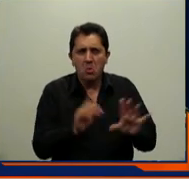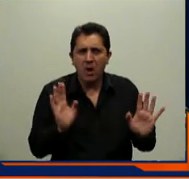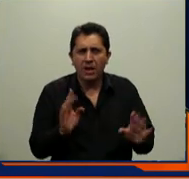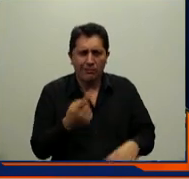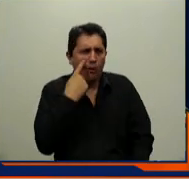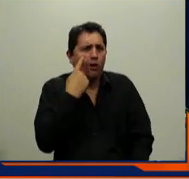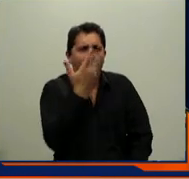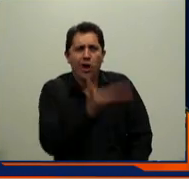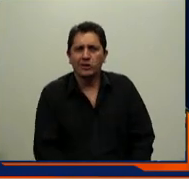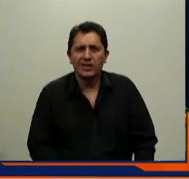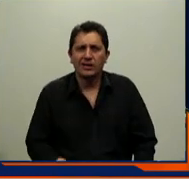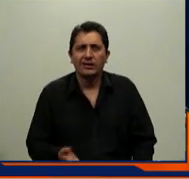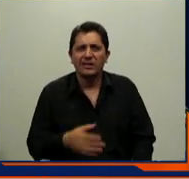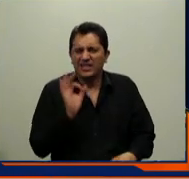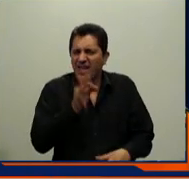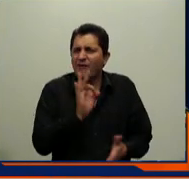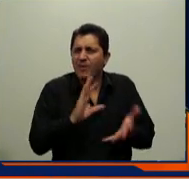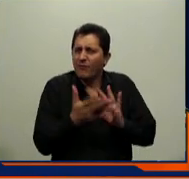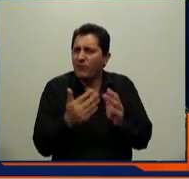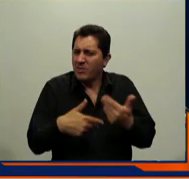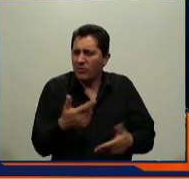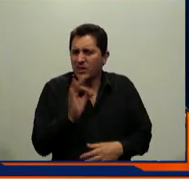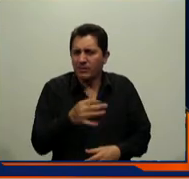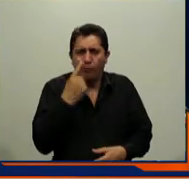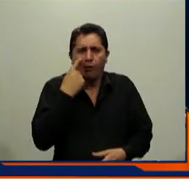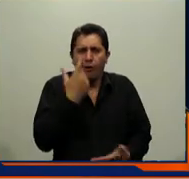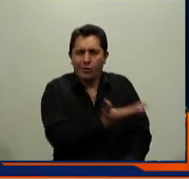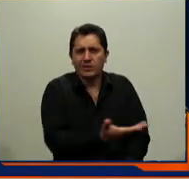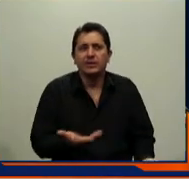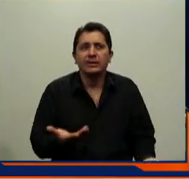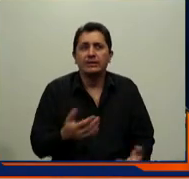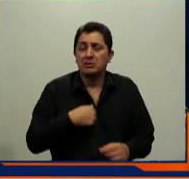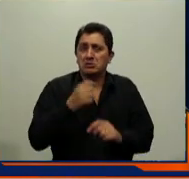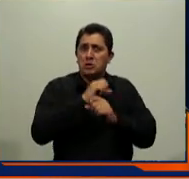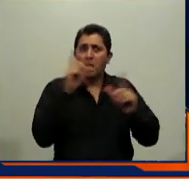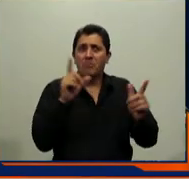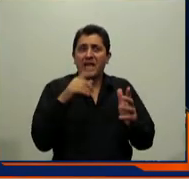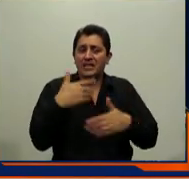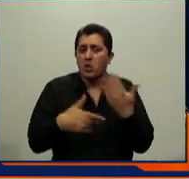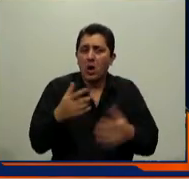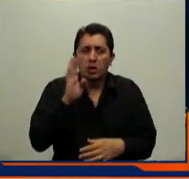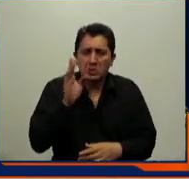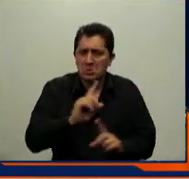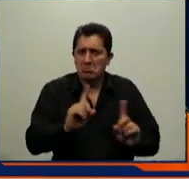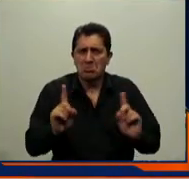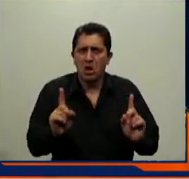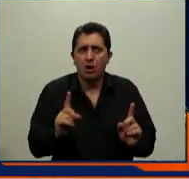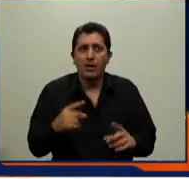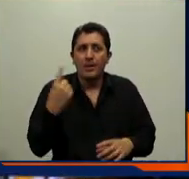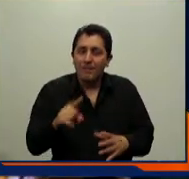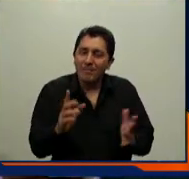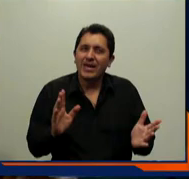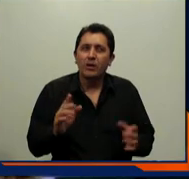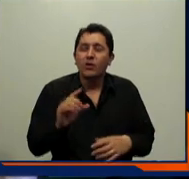las conocemos y sabíamos lo que iban a dar y las conocemos. O sea, no me sorprendí en cuanto al juego de Estados Unidos. Pero creo que es un